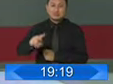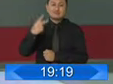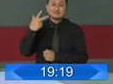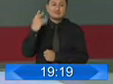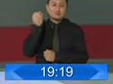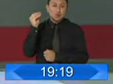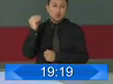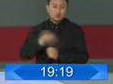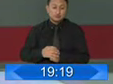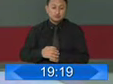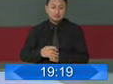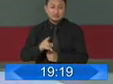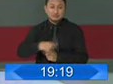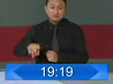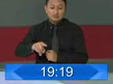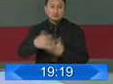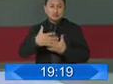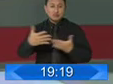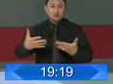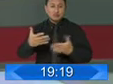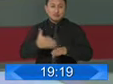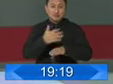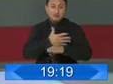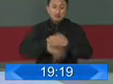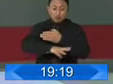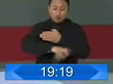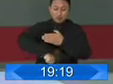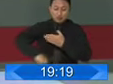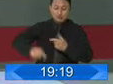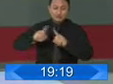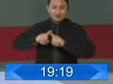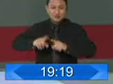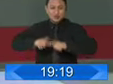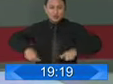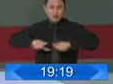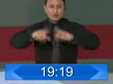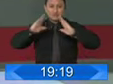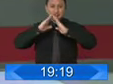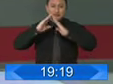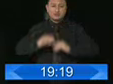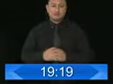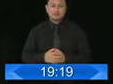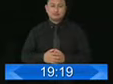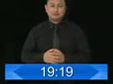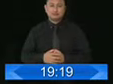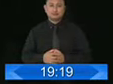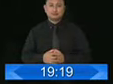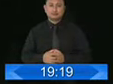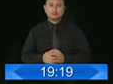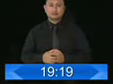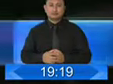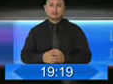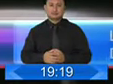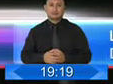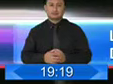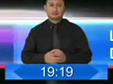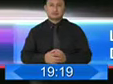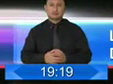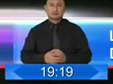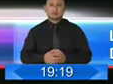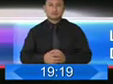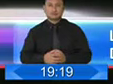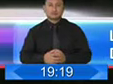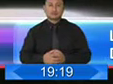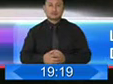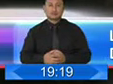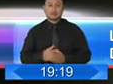de edad, recuperando varios objetos que habrían sido robados en diferentes domicilios. Señora, abra la puerta. Abra la puerta. Somos la